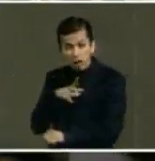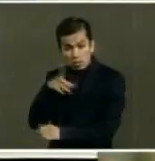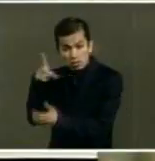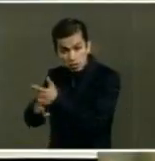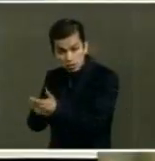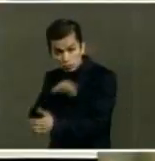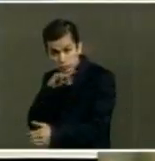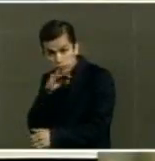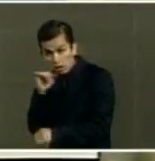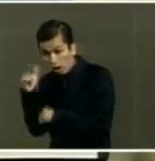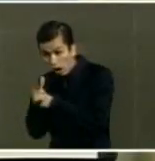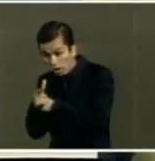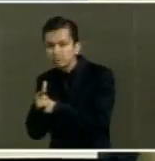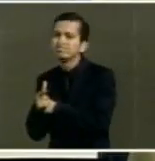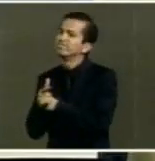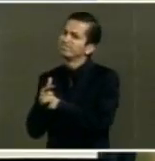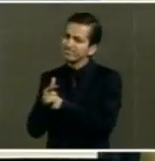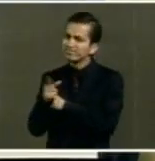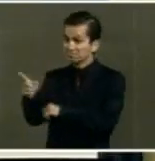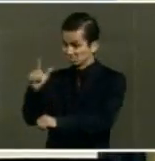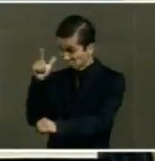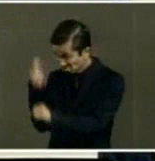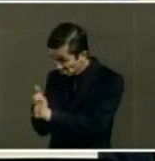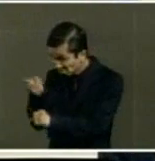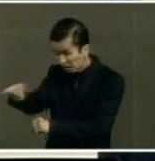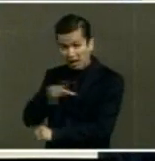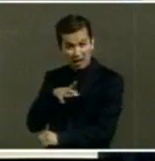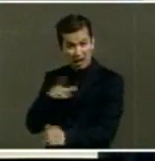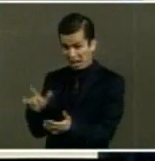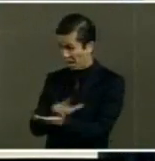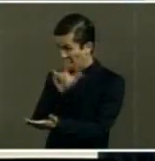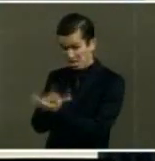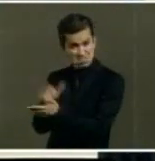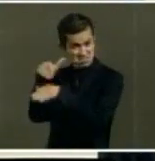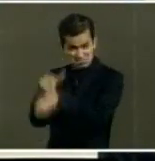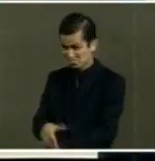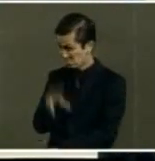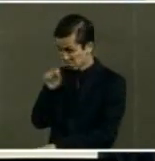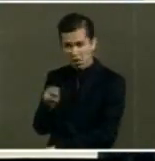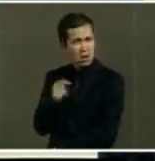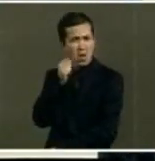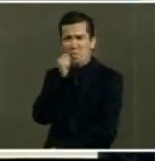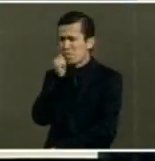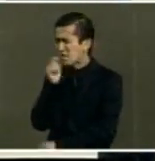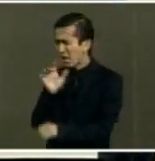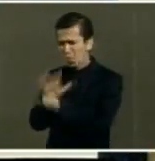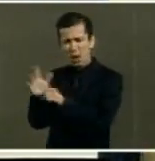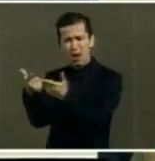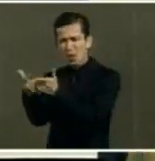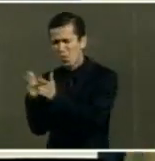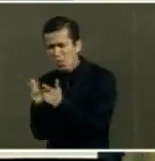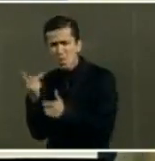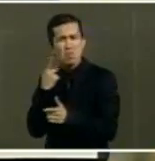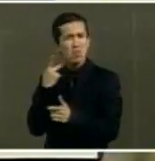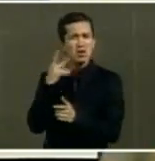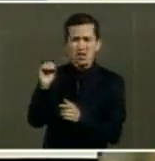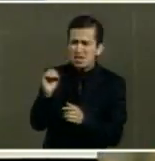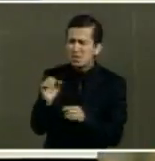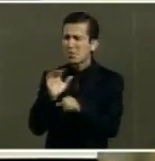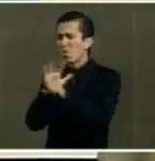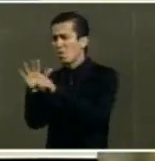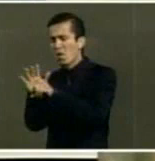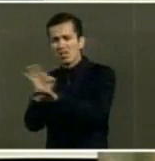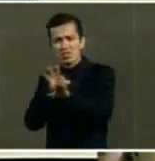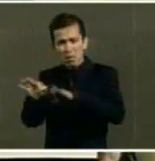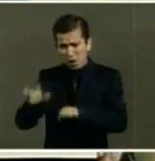que quien haya violado la ley, sea quien sea, del partido u orden de gobierno que fuere,